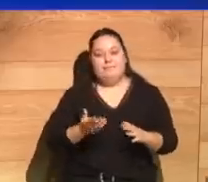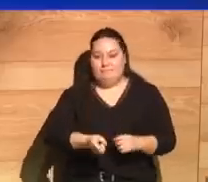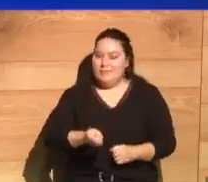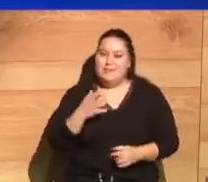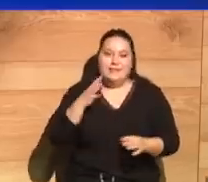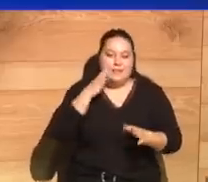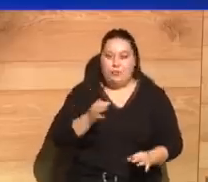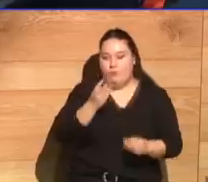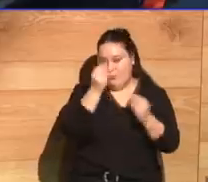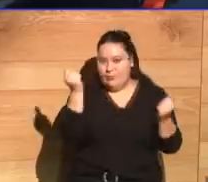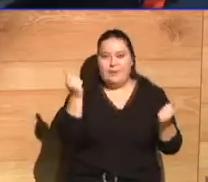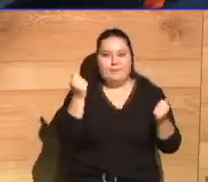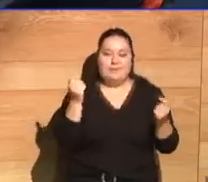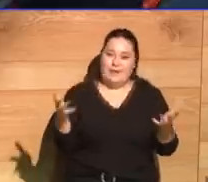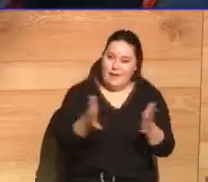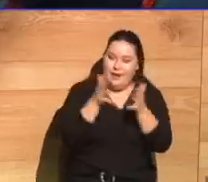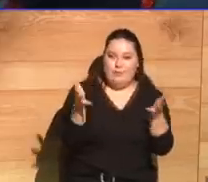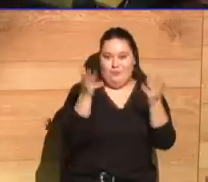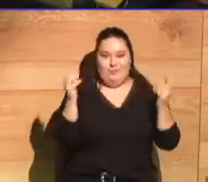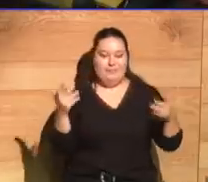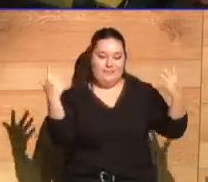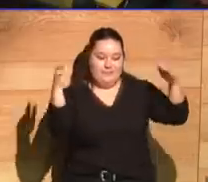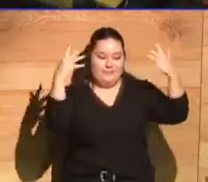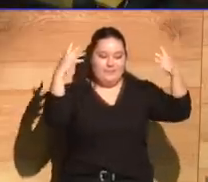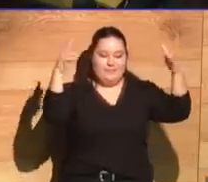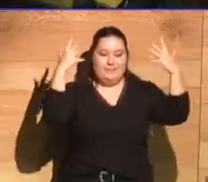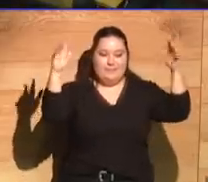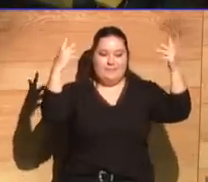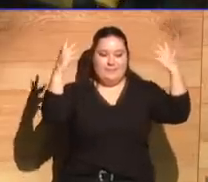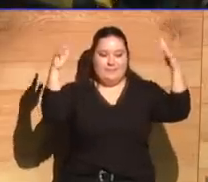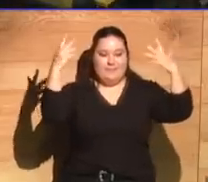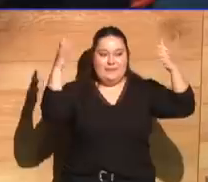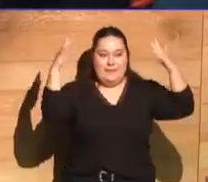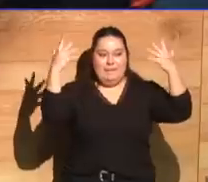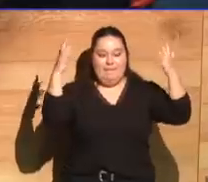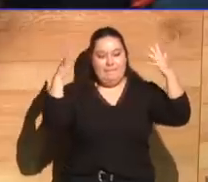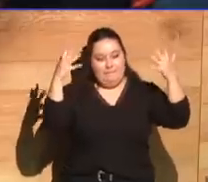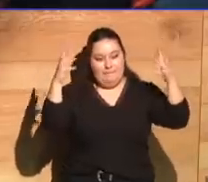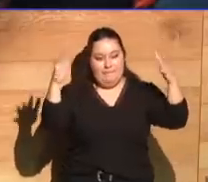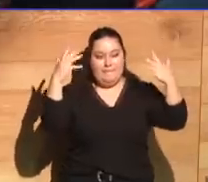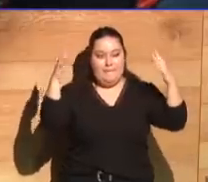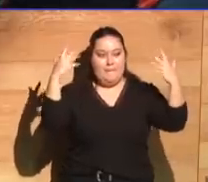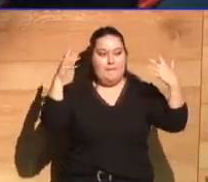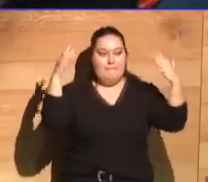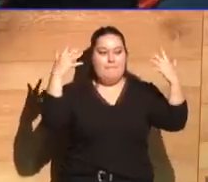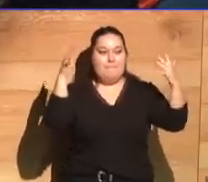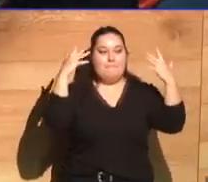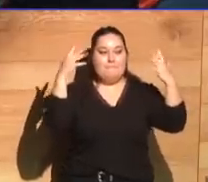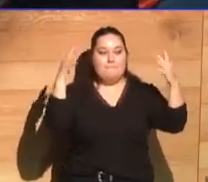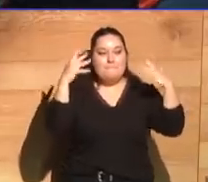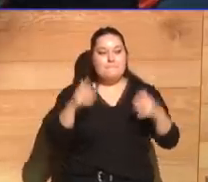todos. Ahí está, pues muchísimas gracias. Ahí está el mensaje oficial de Rodrigo Cortés